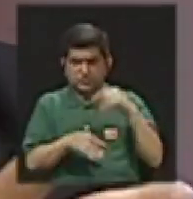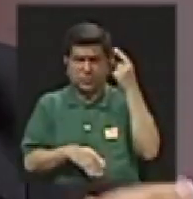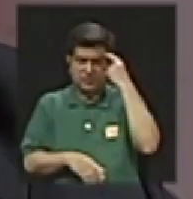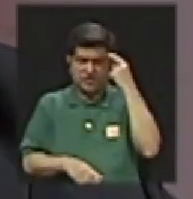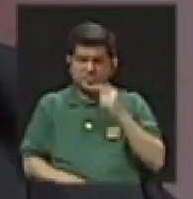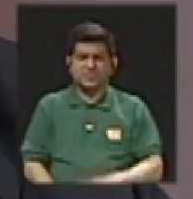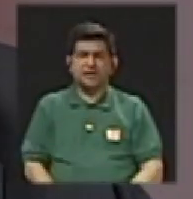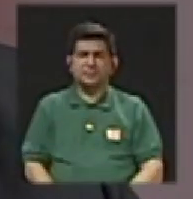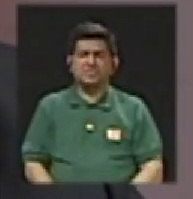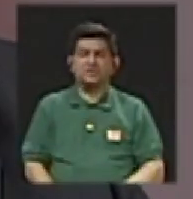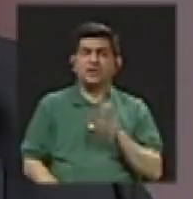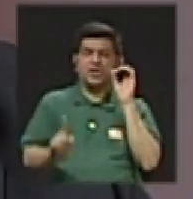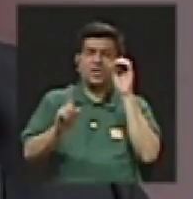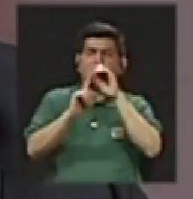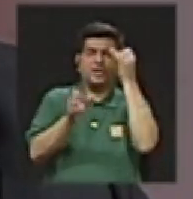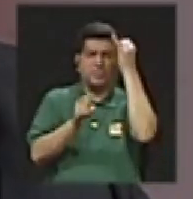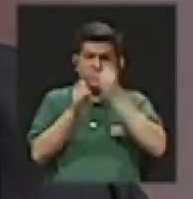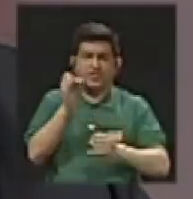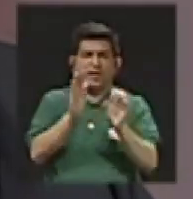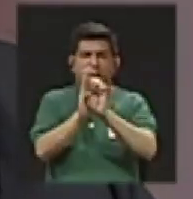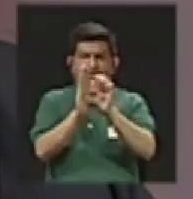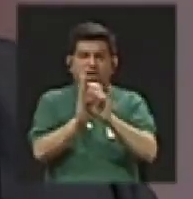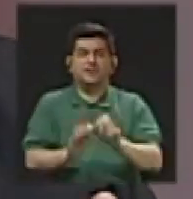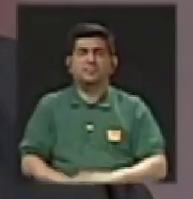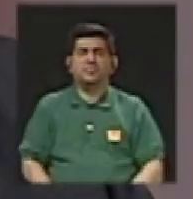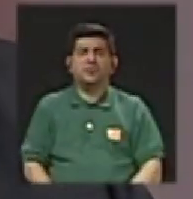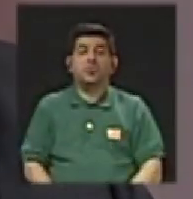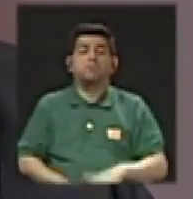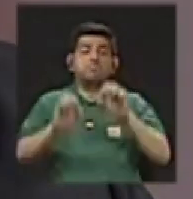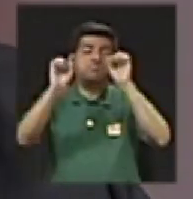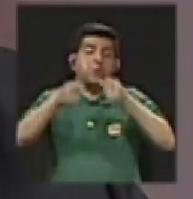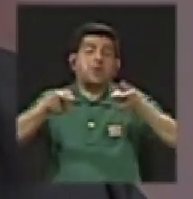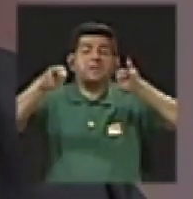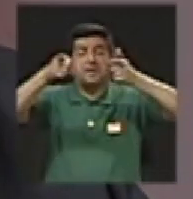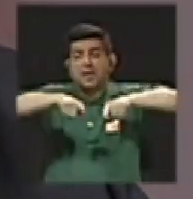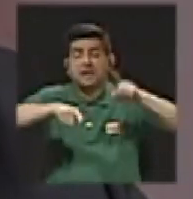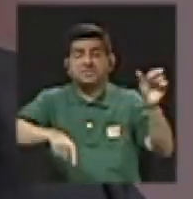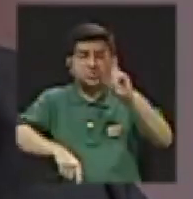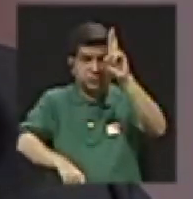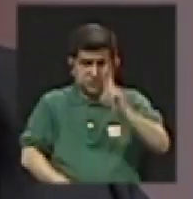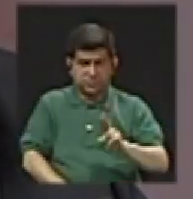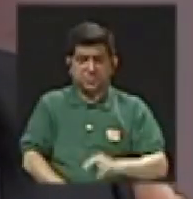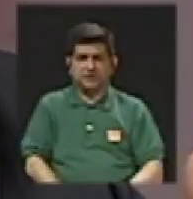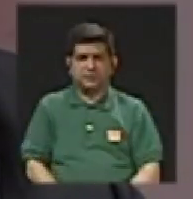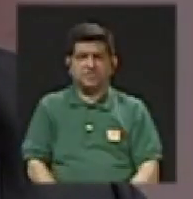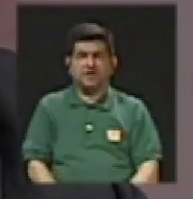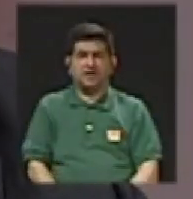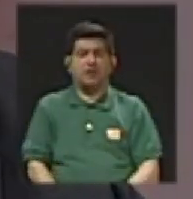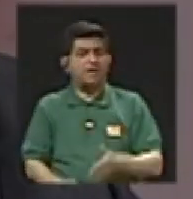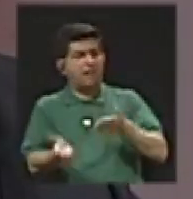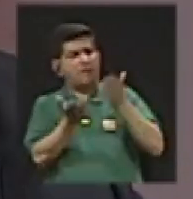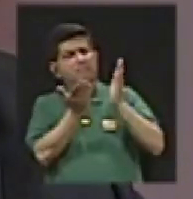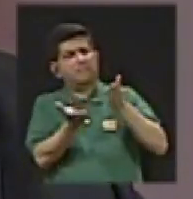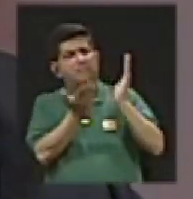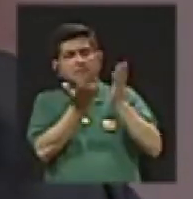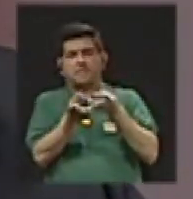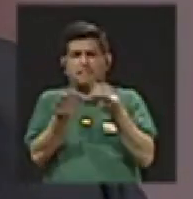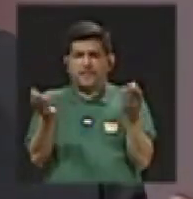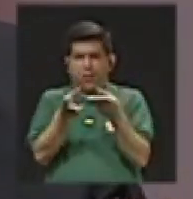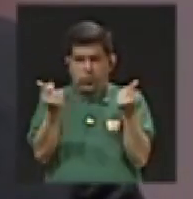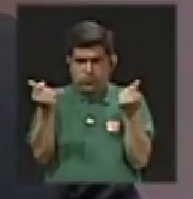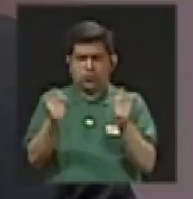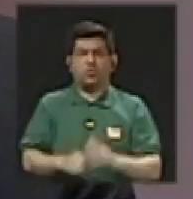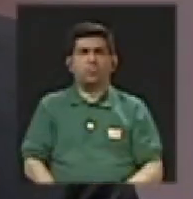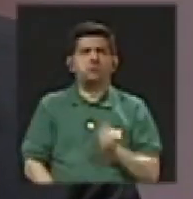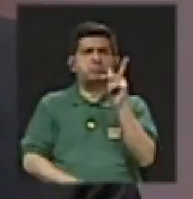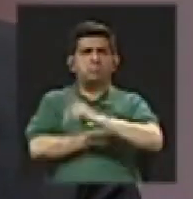destino final. Entonces, por ejemplo, podría darse el caso que Costa Rica exporta algún producto